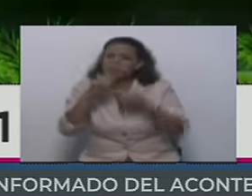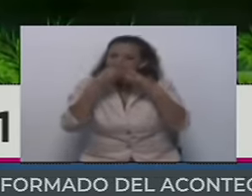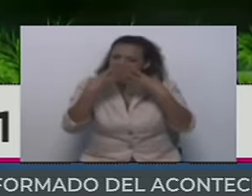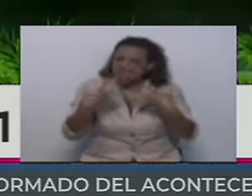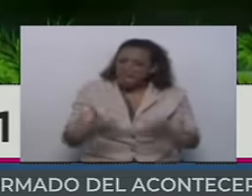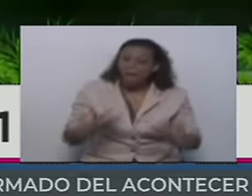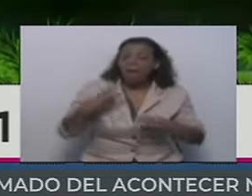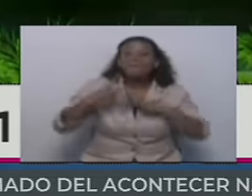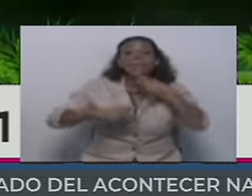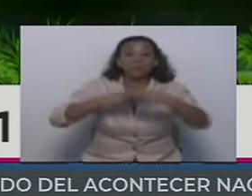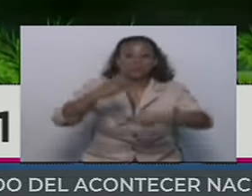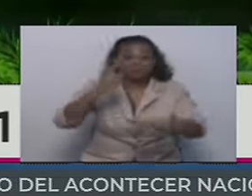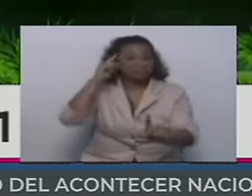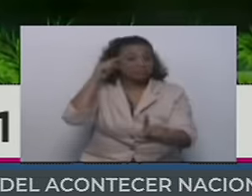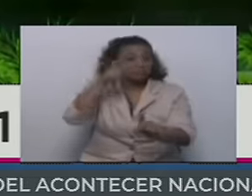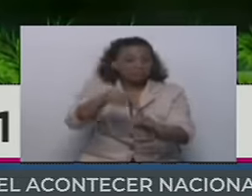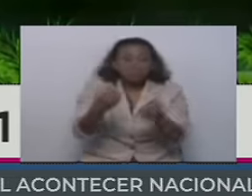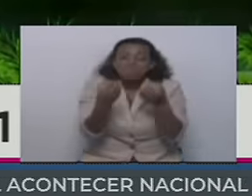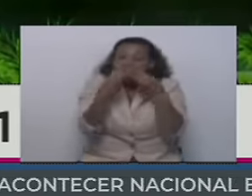productivo.